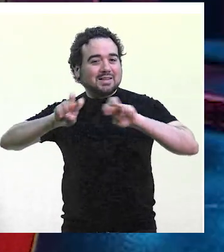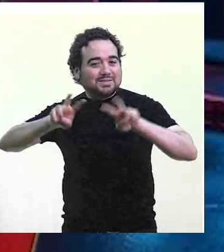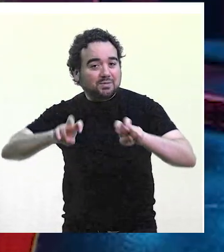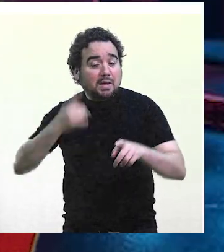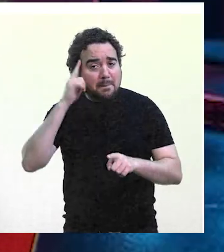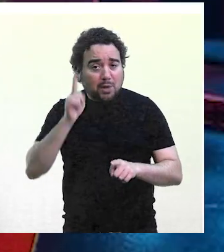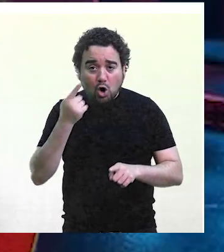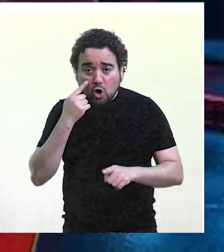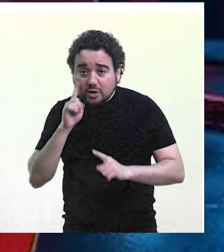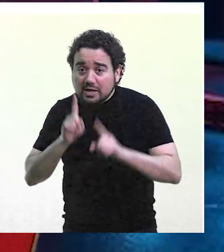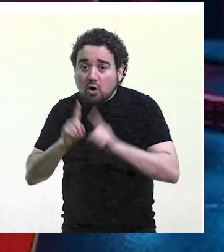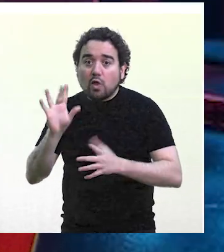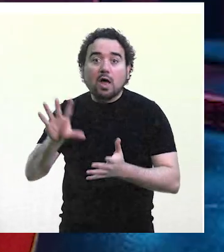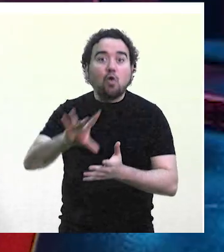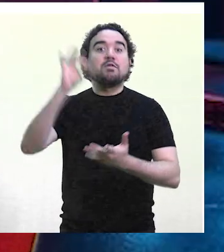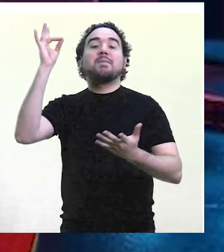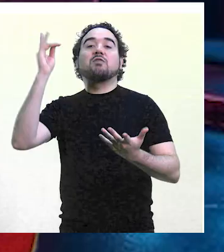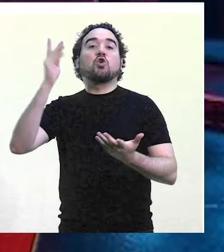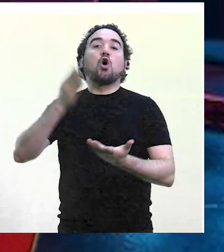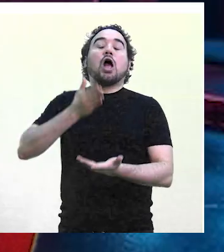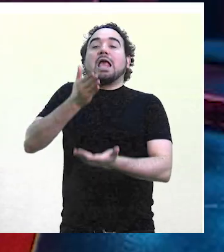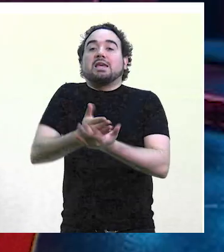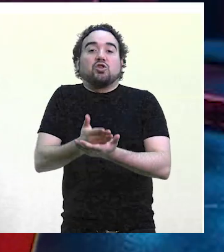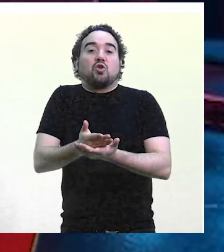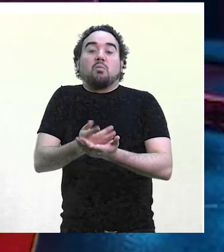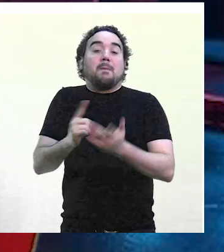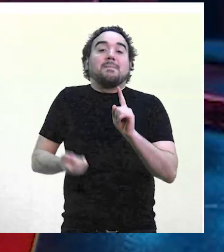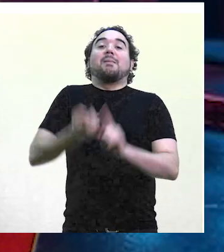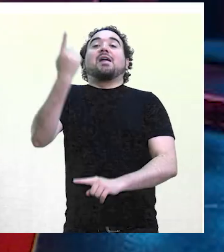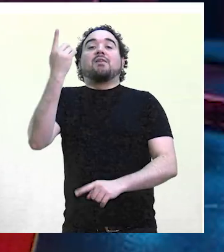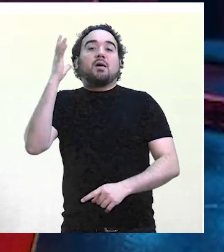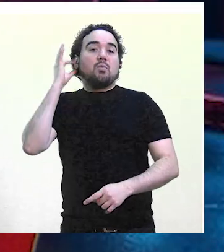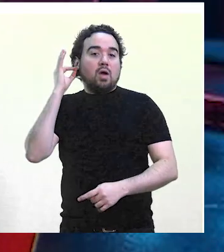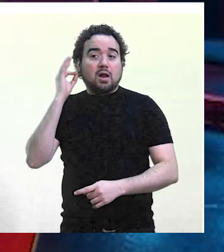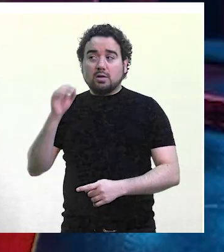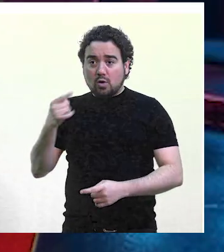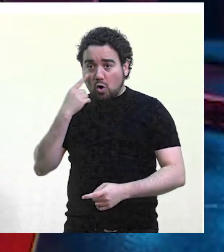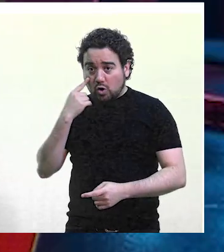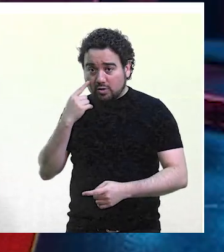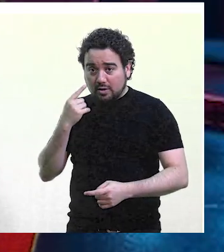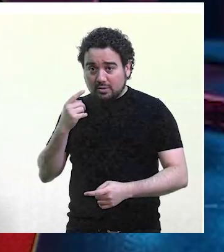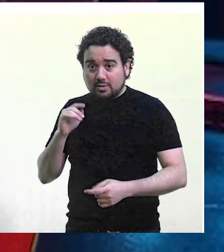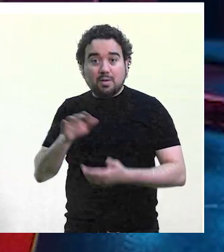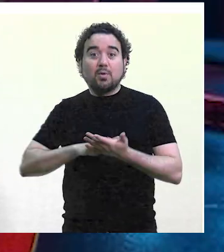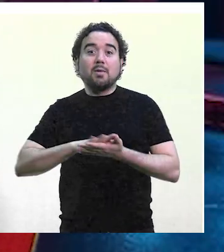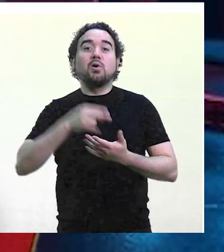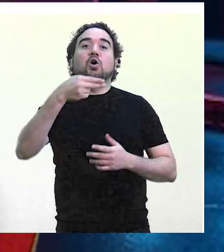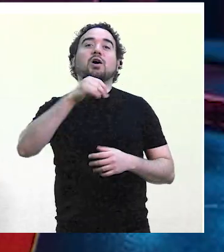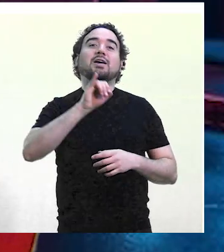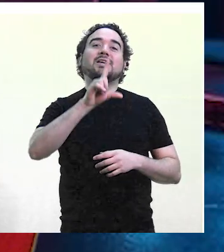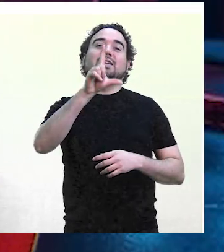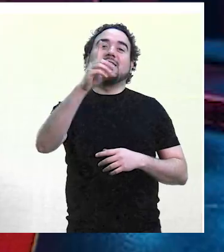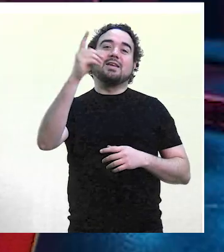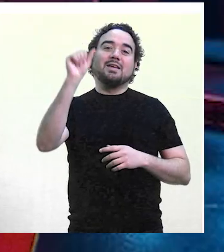científicas, pero no sé si conocen algún descubrimiento o hito de alguna mujer. Yo les puedo tirar algunos como para que lo